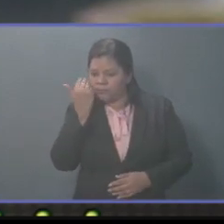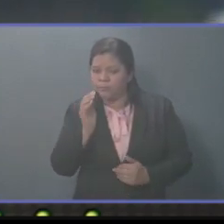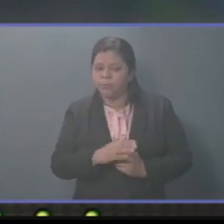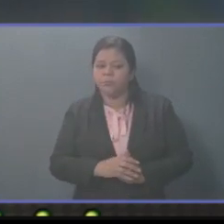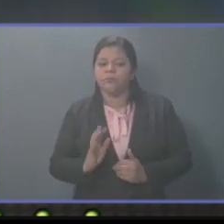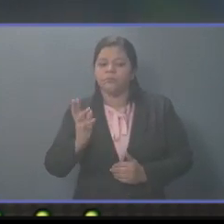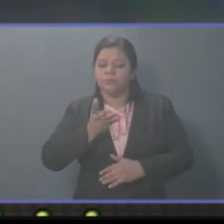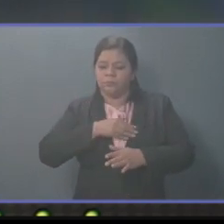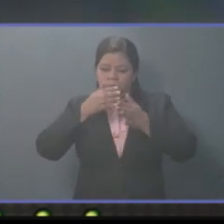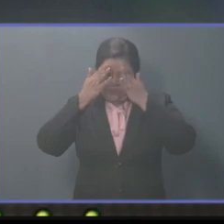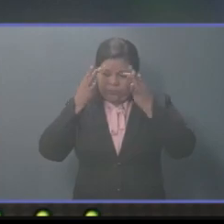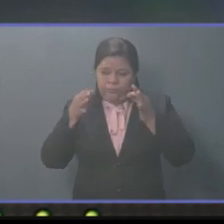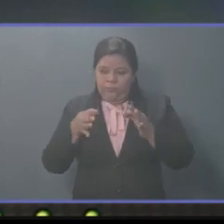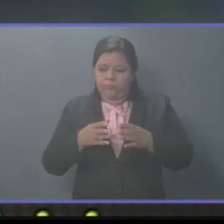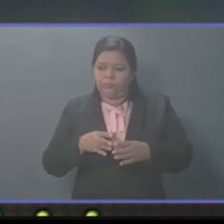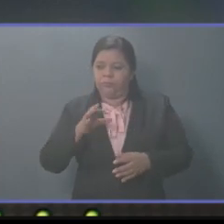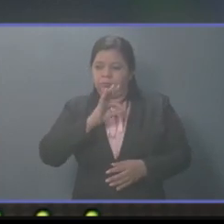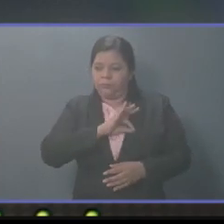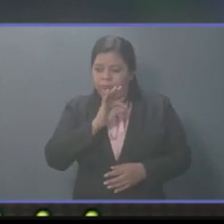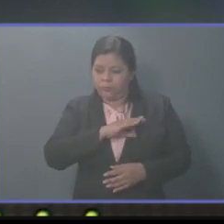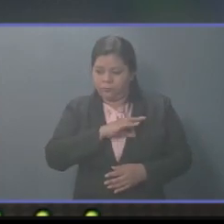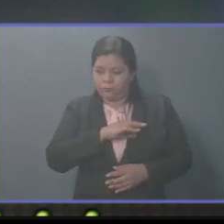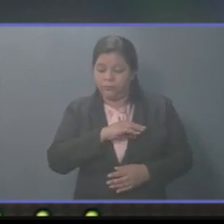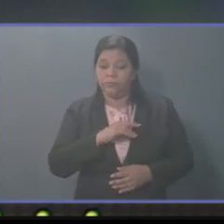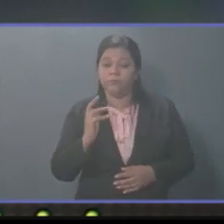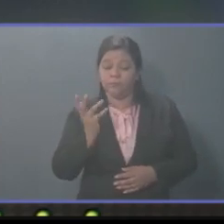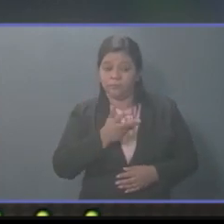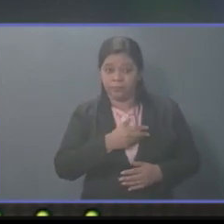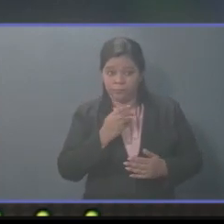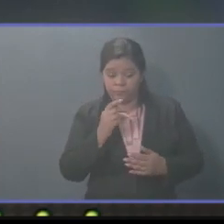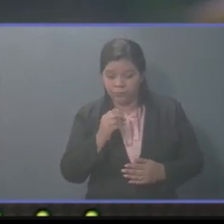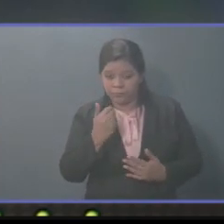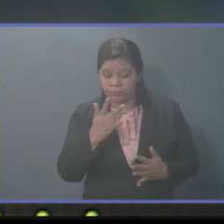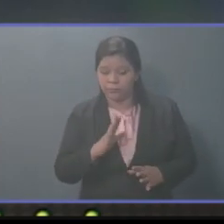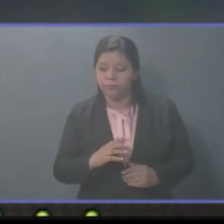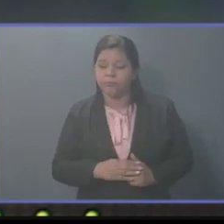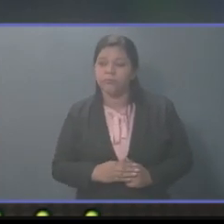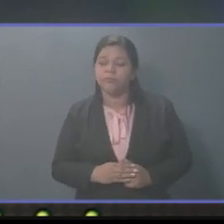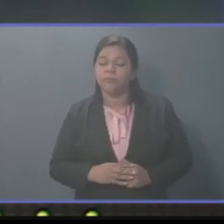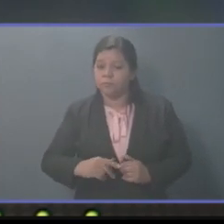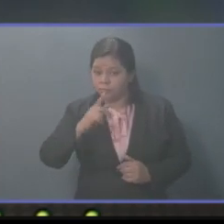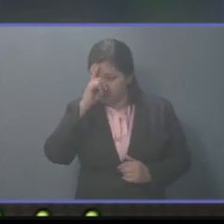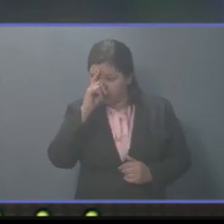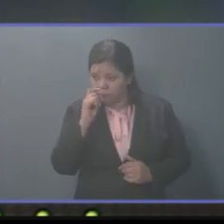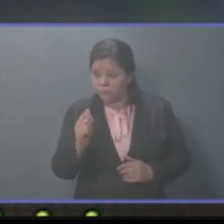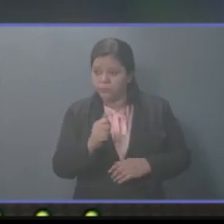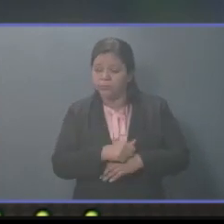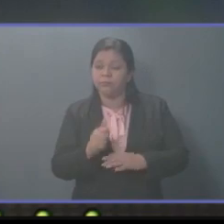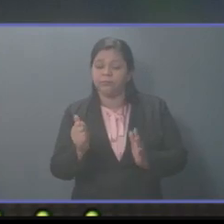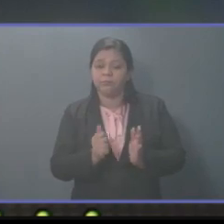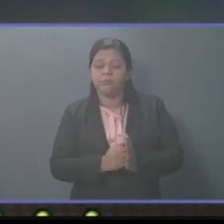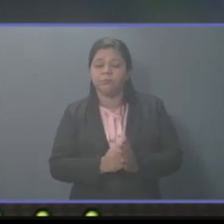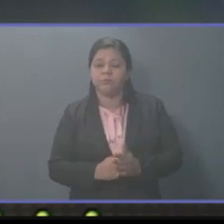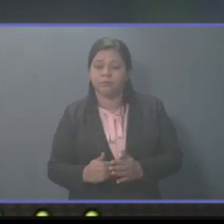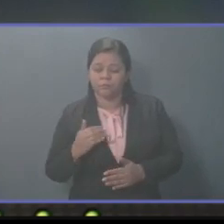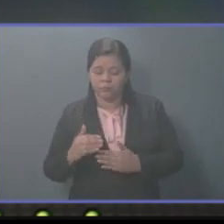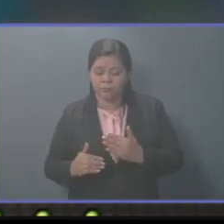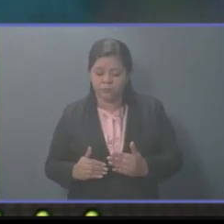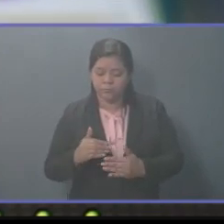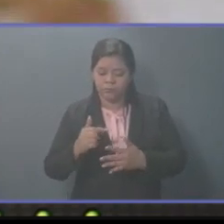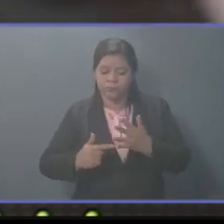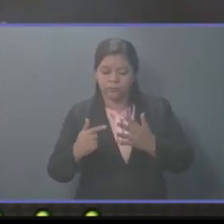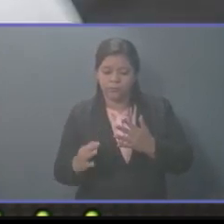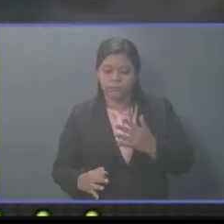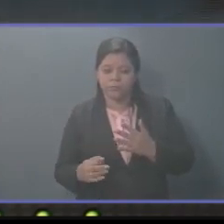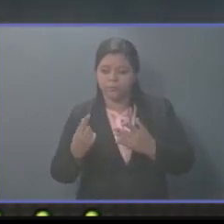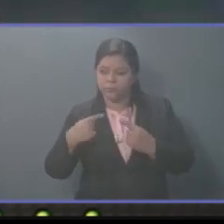Así, nuestro dictamen favorable, lo que se hace del conocimiento del honorable Pleno Legislativo para los efectos